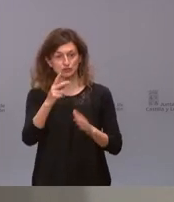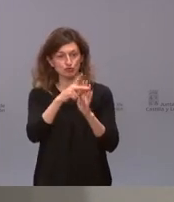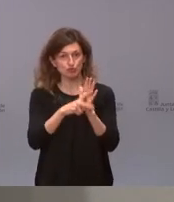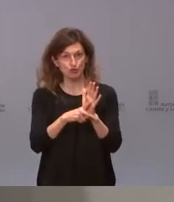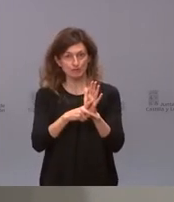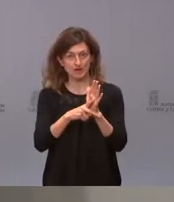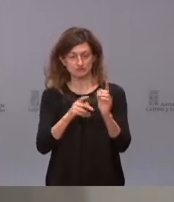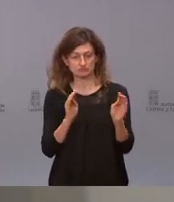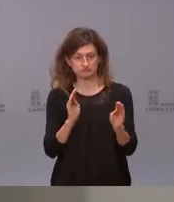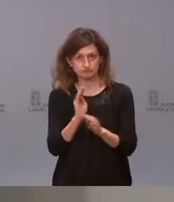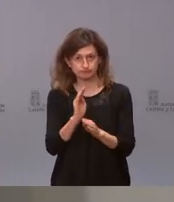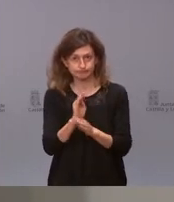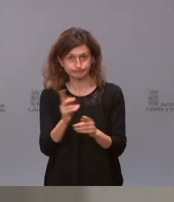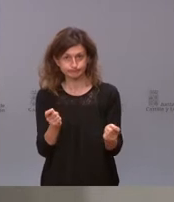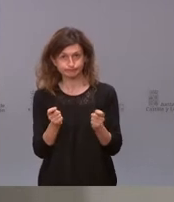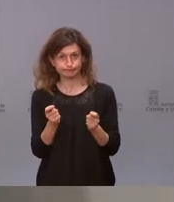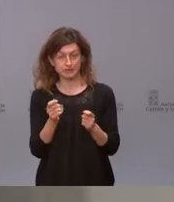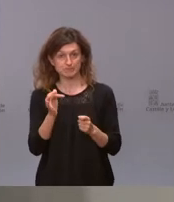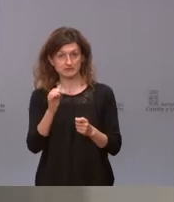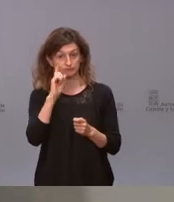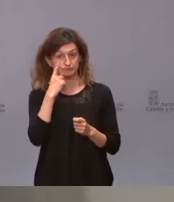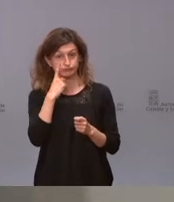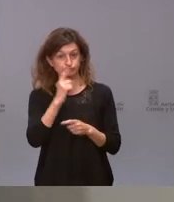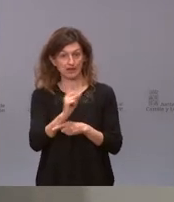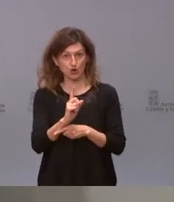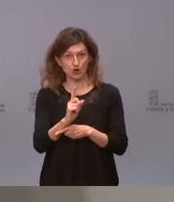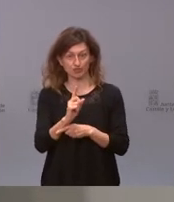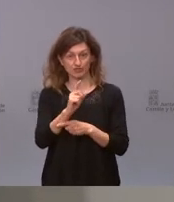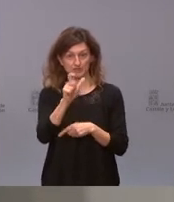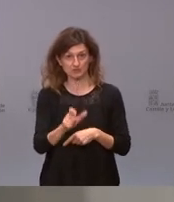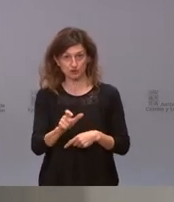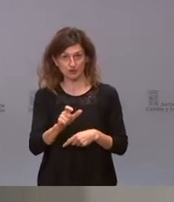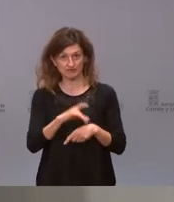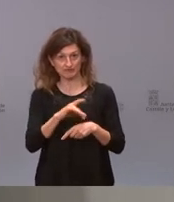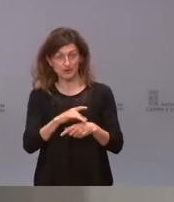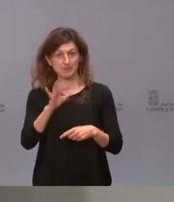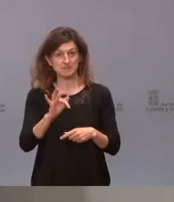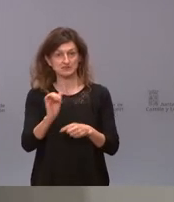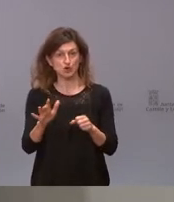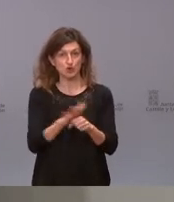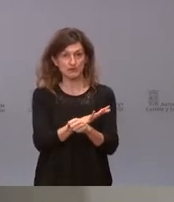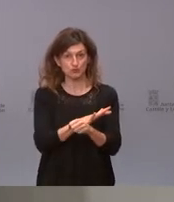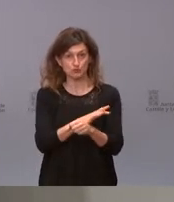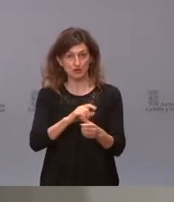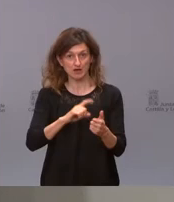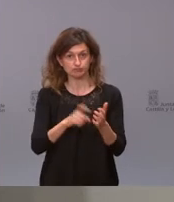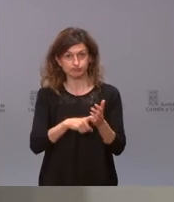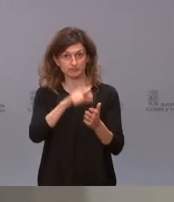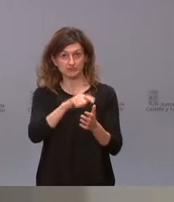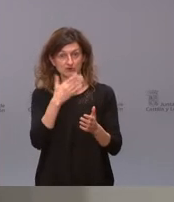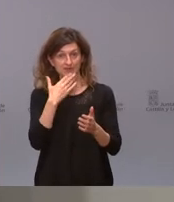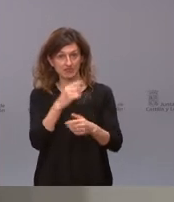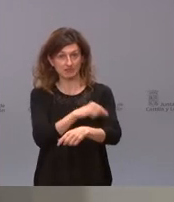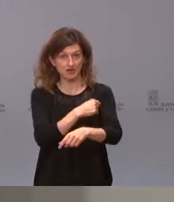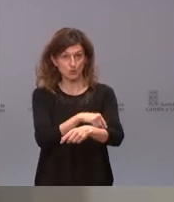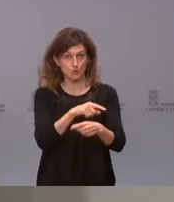prevención y protección que unidas a la detección precoz de los casos y sobre todo a la mayor cobertura poblacional de las vacunas